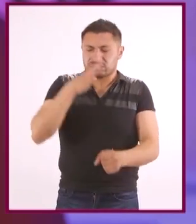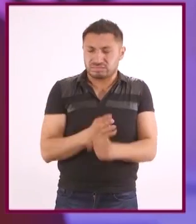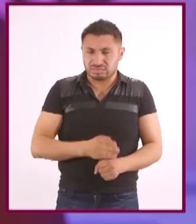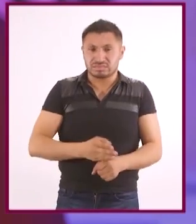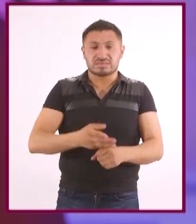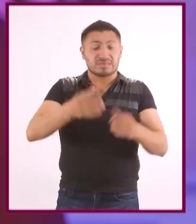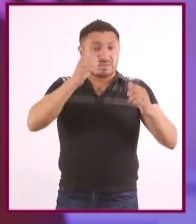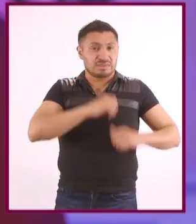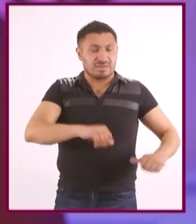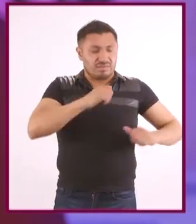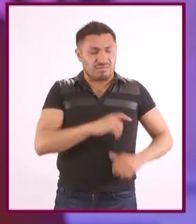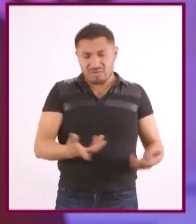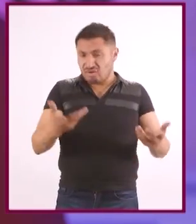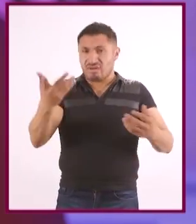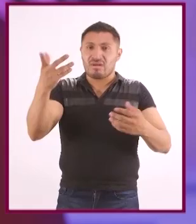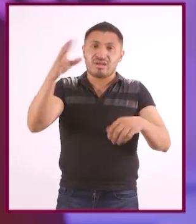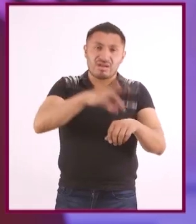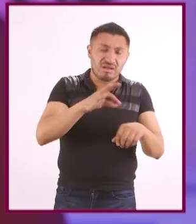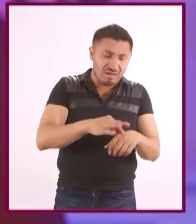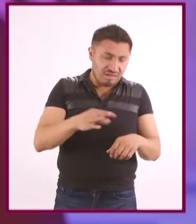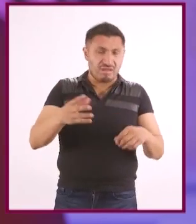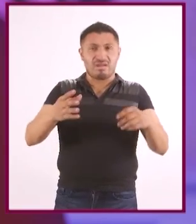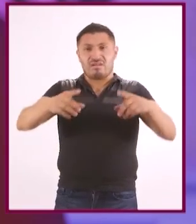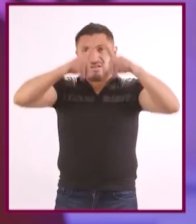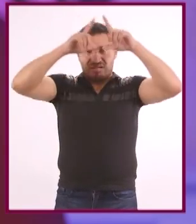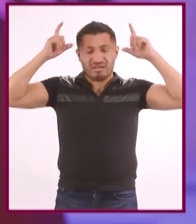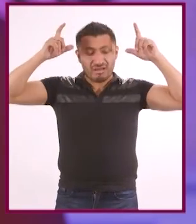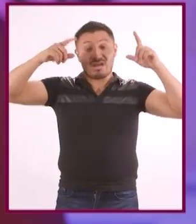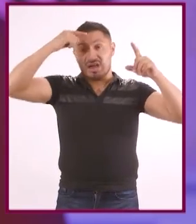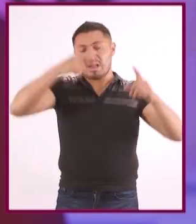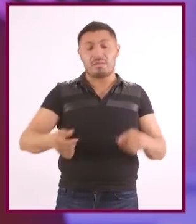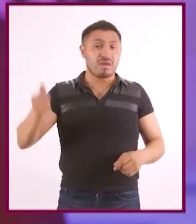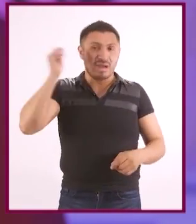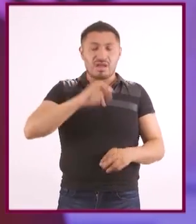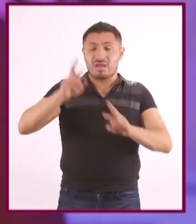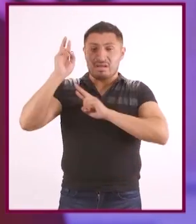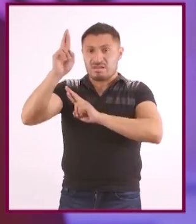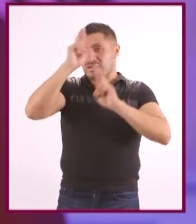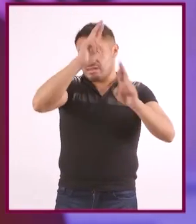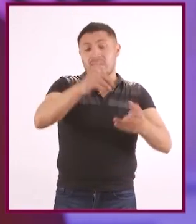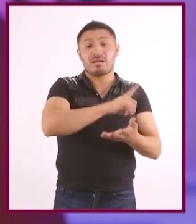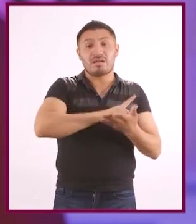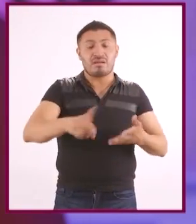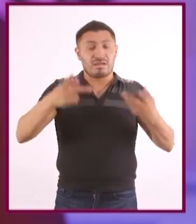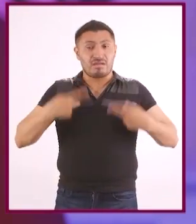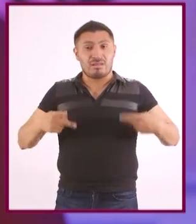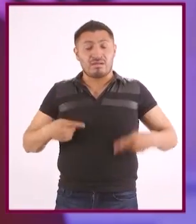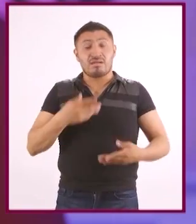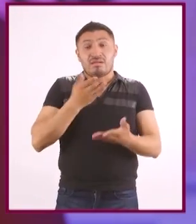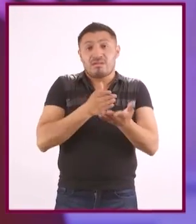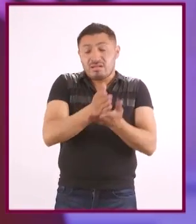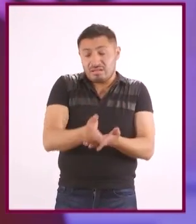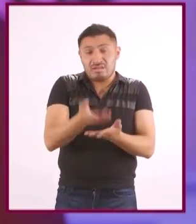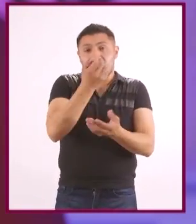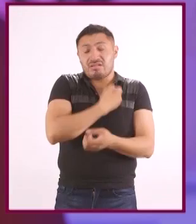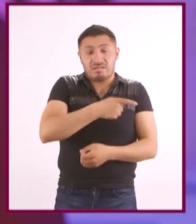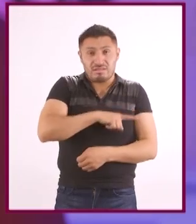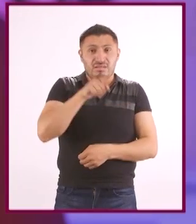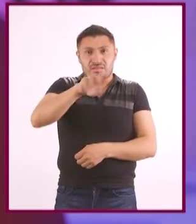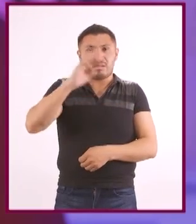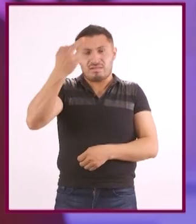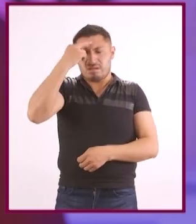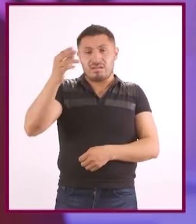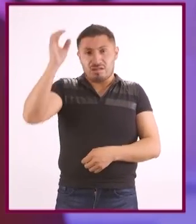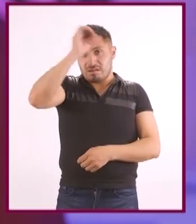por parte de las y los doctores y personal de enfermería, para que siempre se respete el derecho de las personas a la salud. No olvides enviarnos